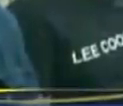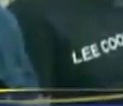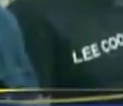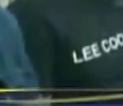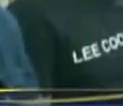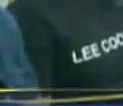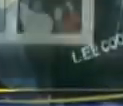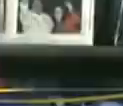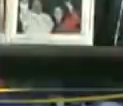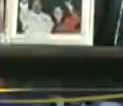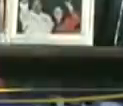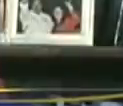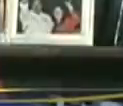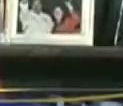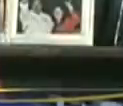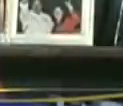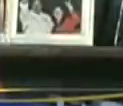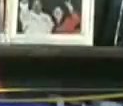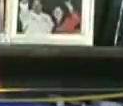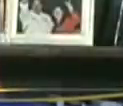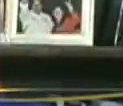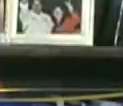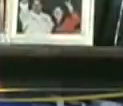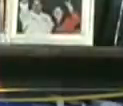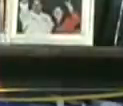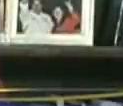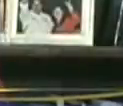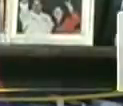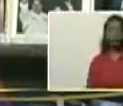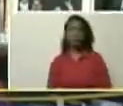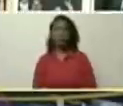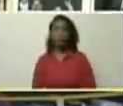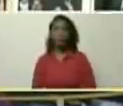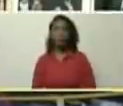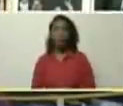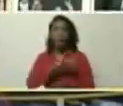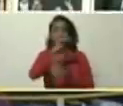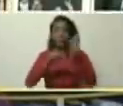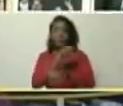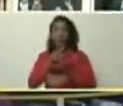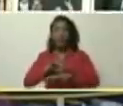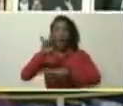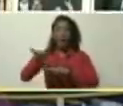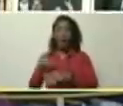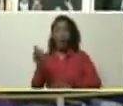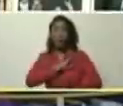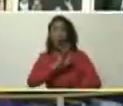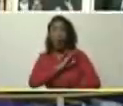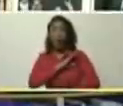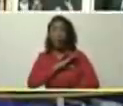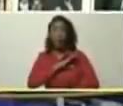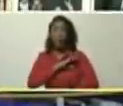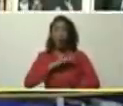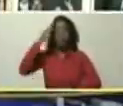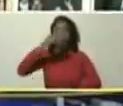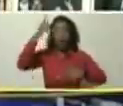Ya ustedes lo han visto. Vicepresidente de la República dejado por el propio comandante Chávez, me lo dejó como